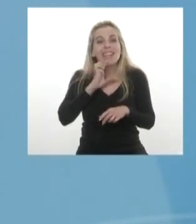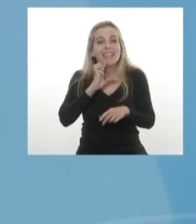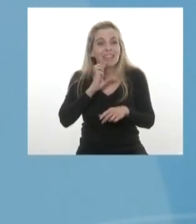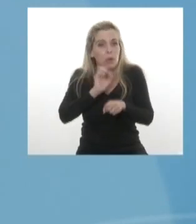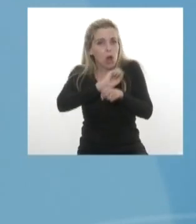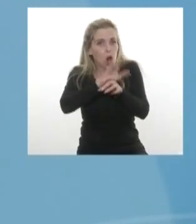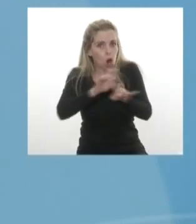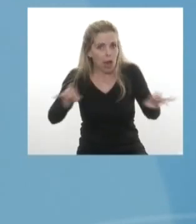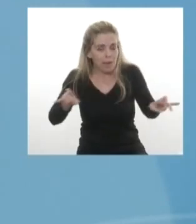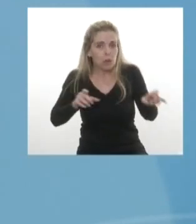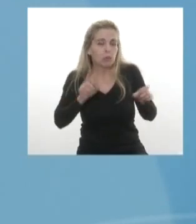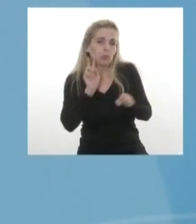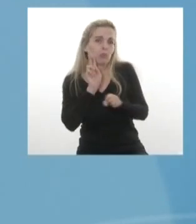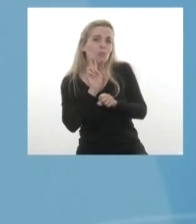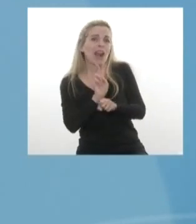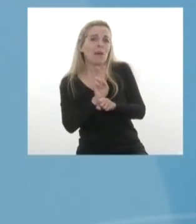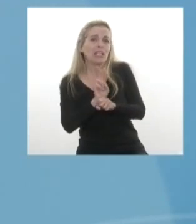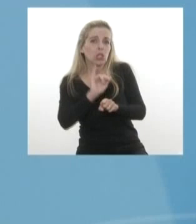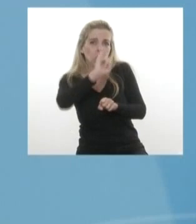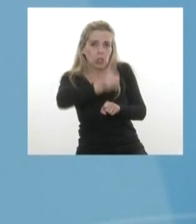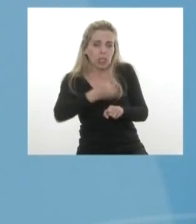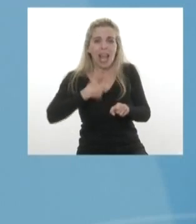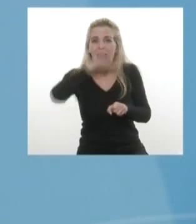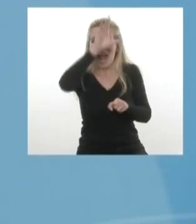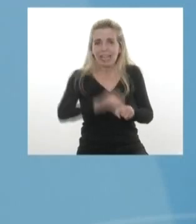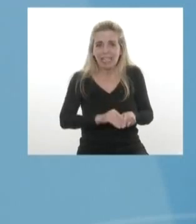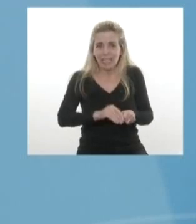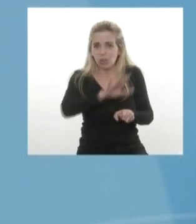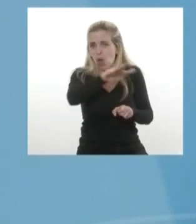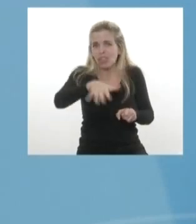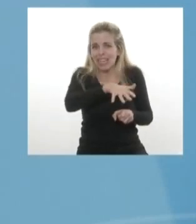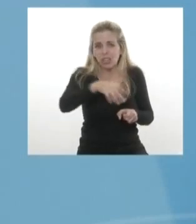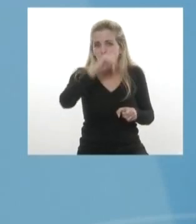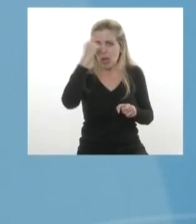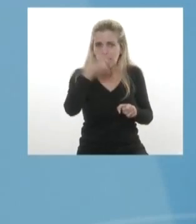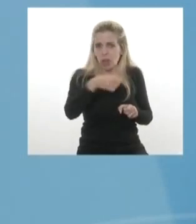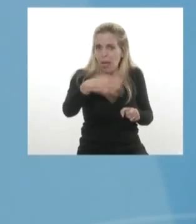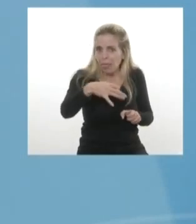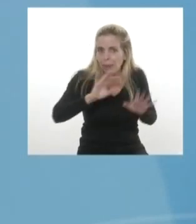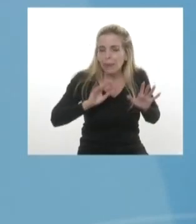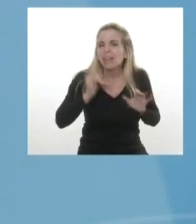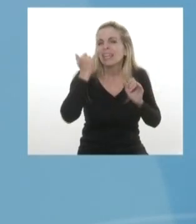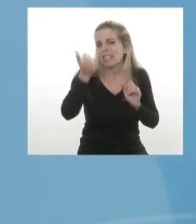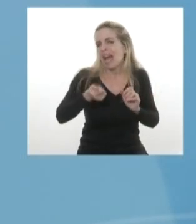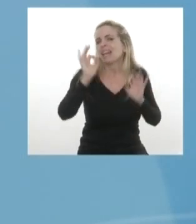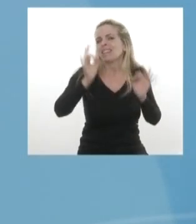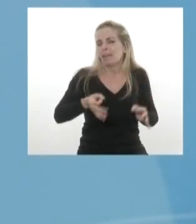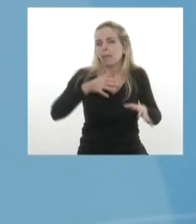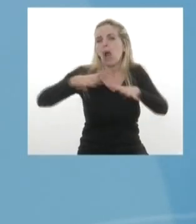en todo el territorio nacional, de acuerdo al conocimiento que ya tenemos sobre las actividades de mayor